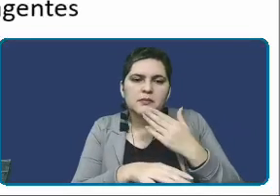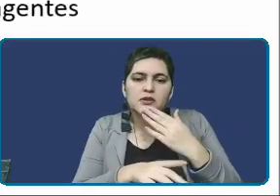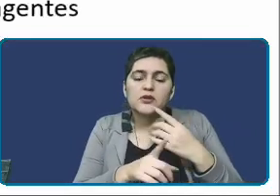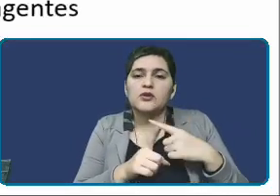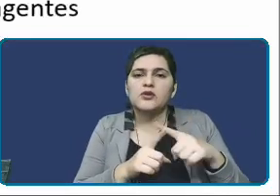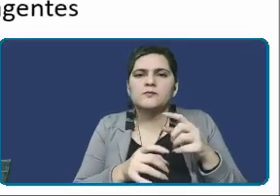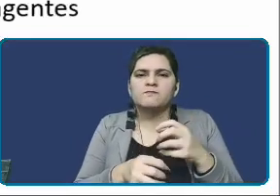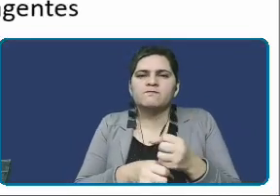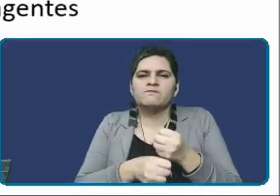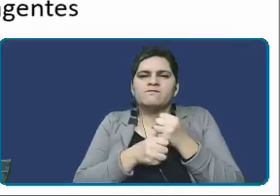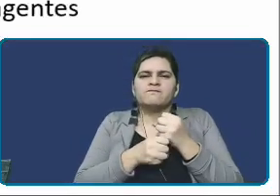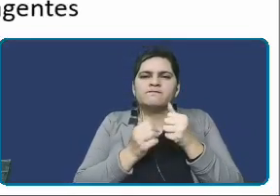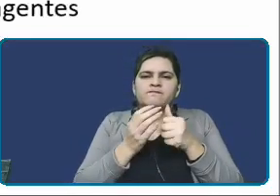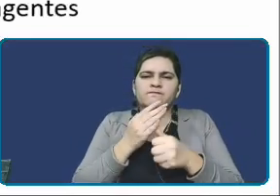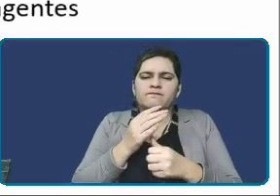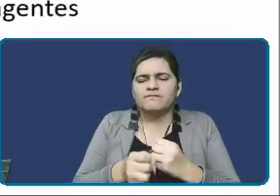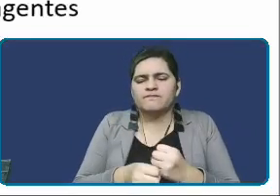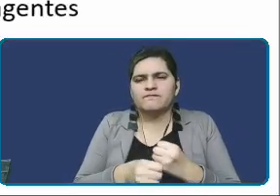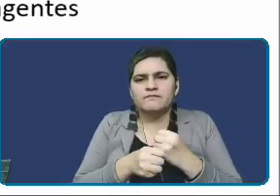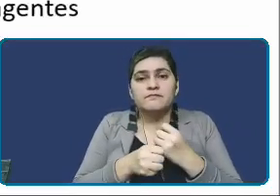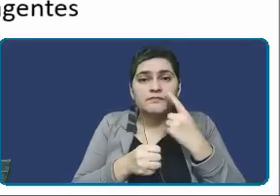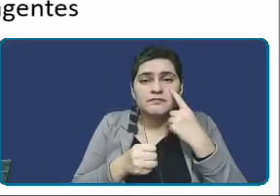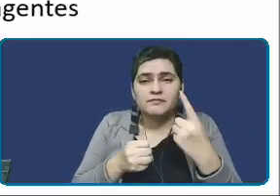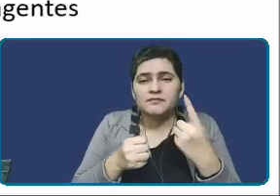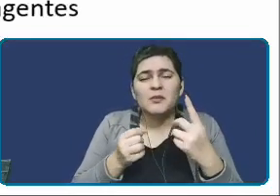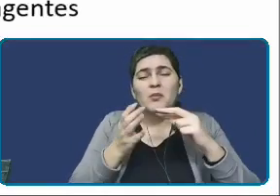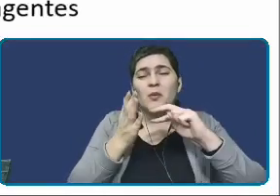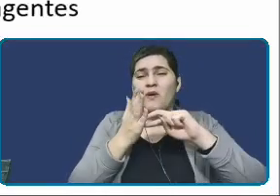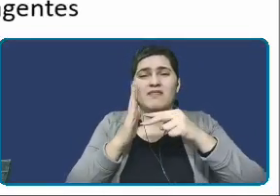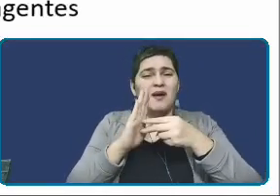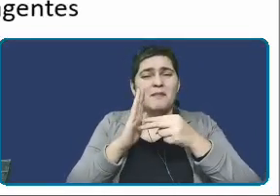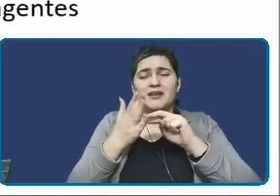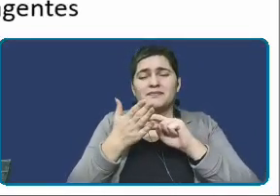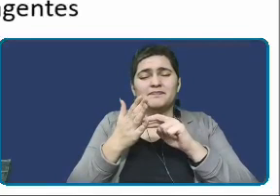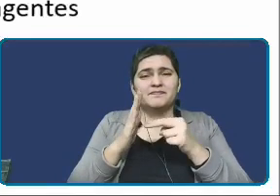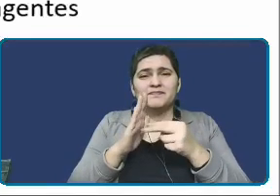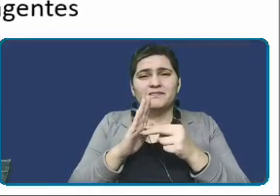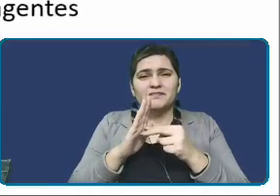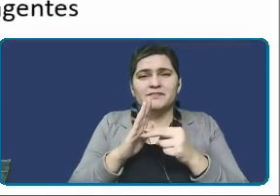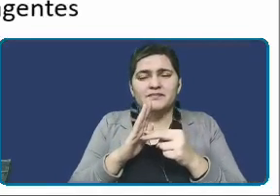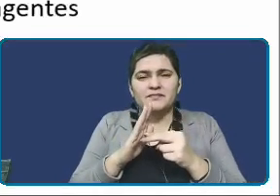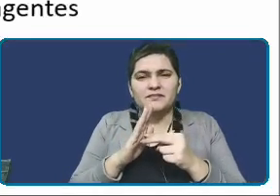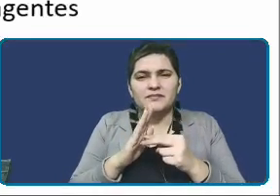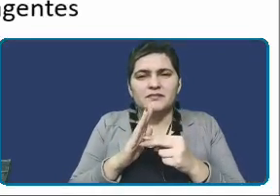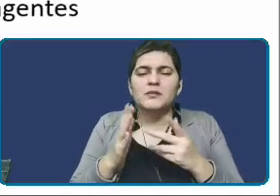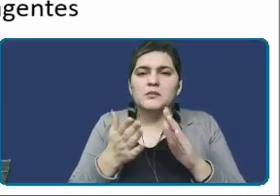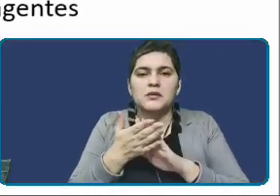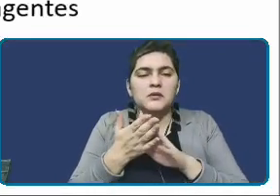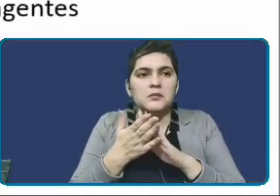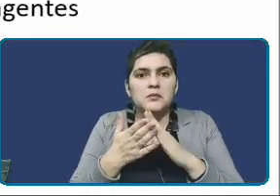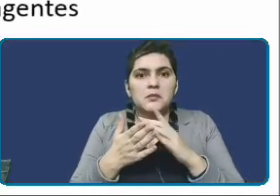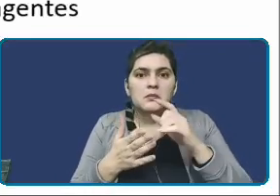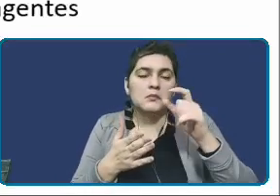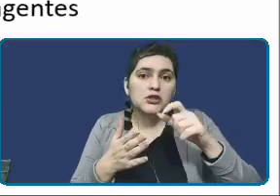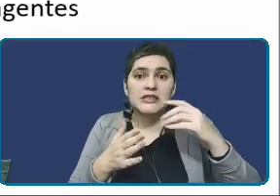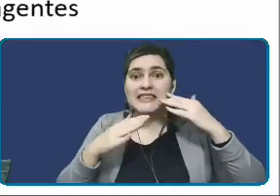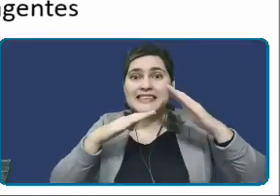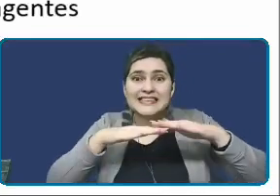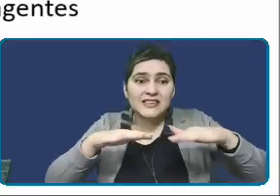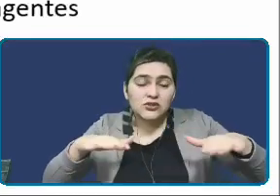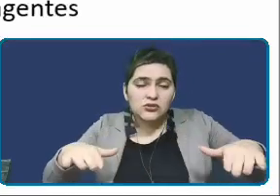constipación, creo que es un gran problema. Si uno habla en la población infantil general, ¿no es